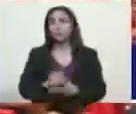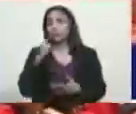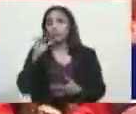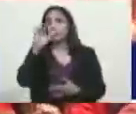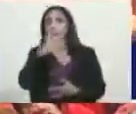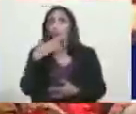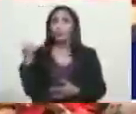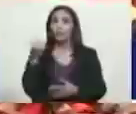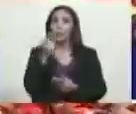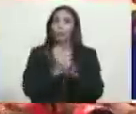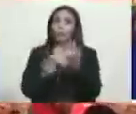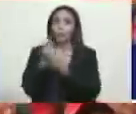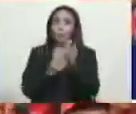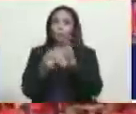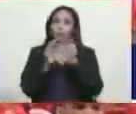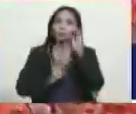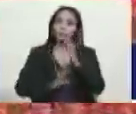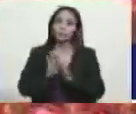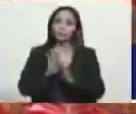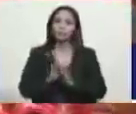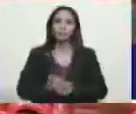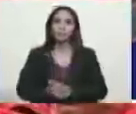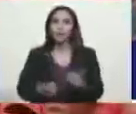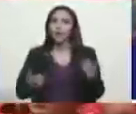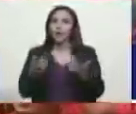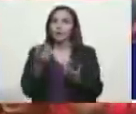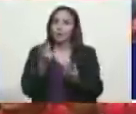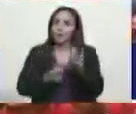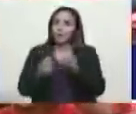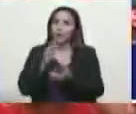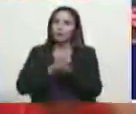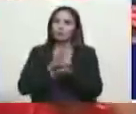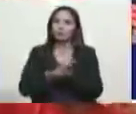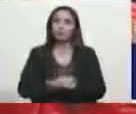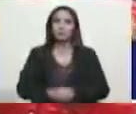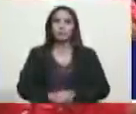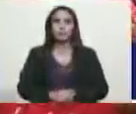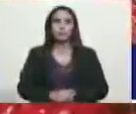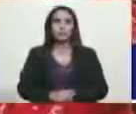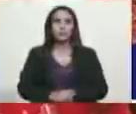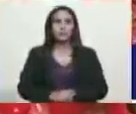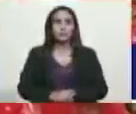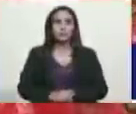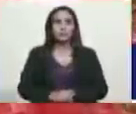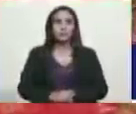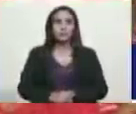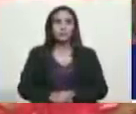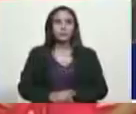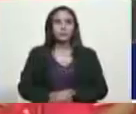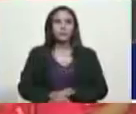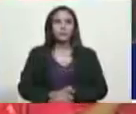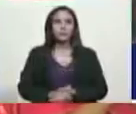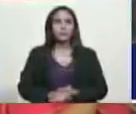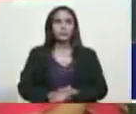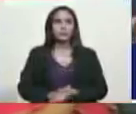futuro de la economía próspera, diversificada y productiva de Venezuela.